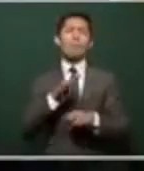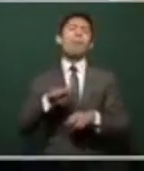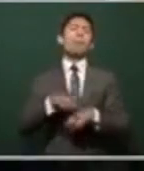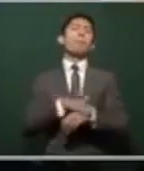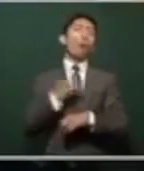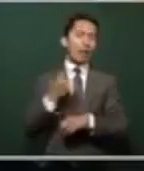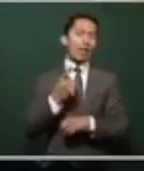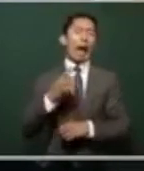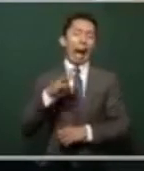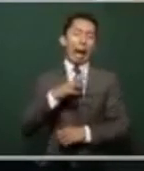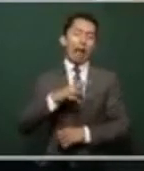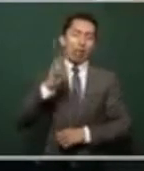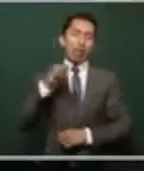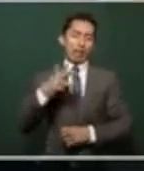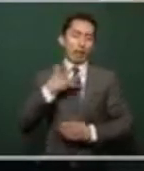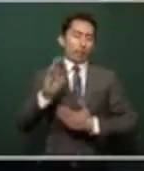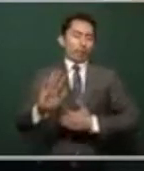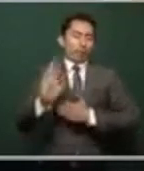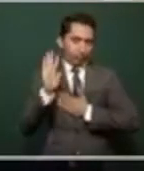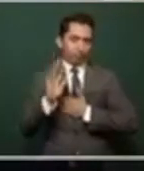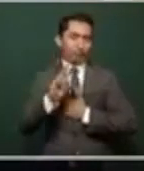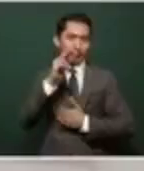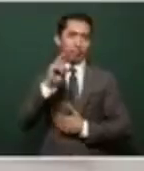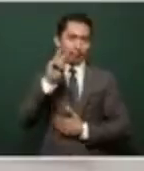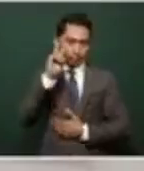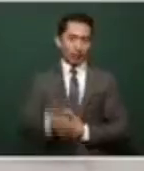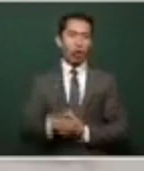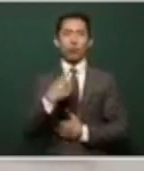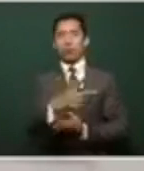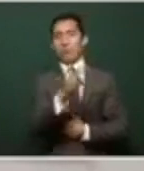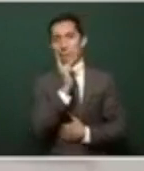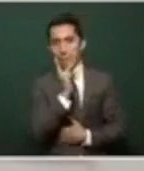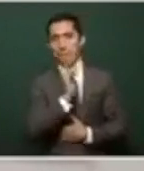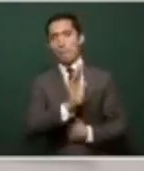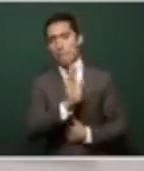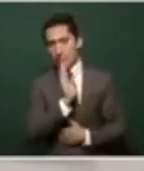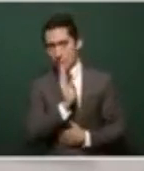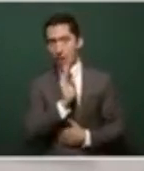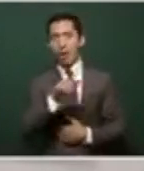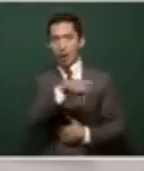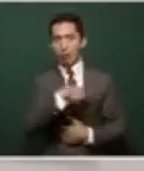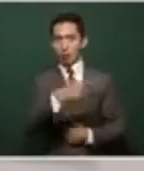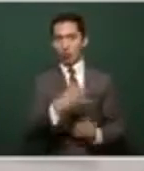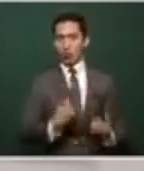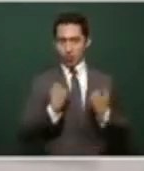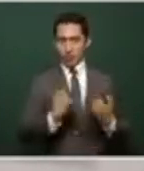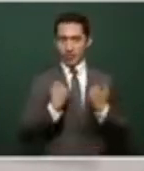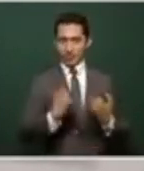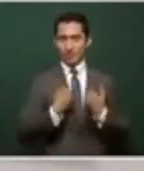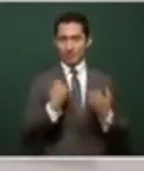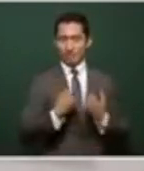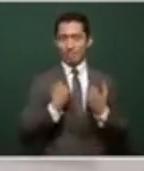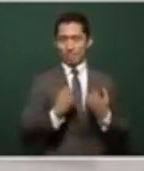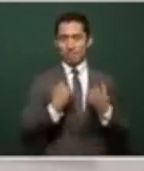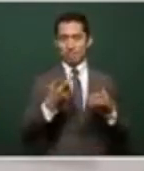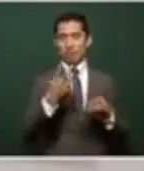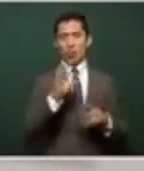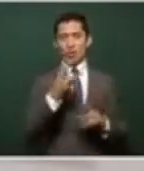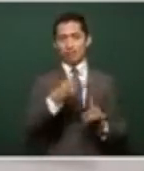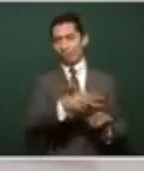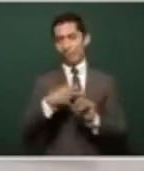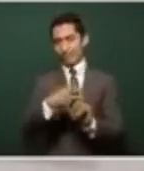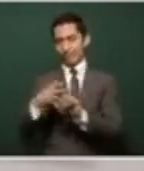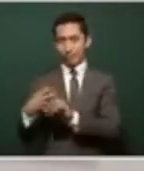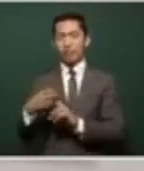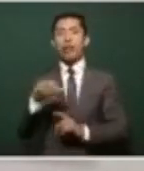ese compromiso con las madres, con los padres de los jóvenes, y